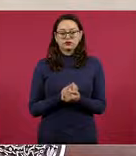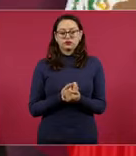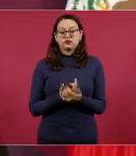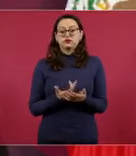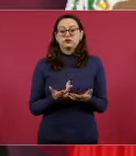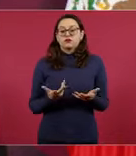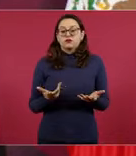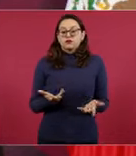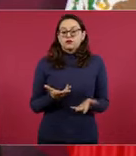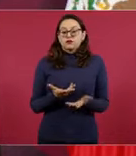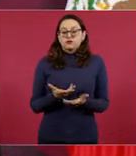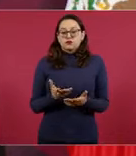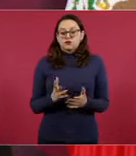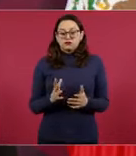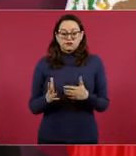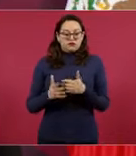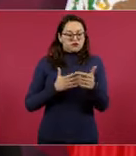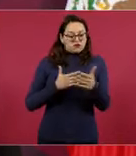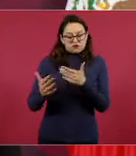moderno, atrevido,